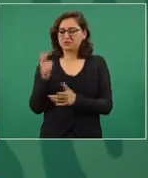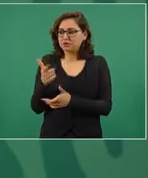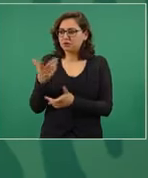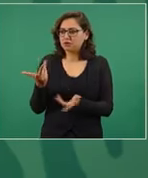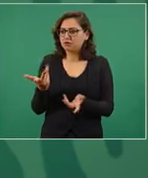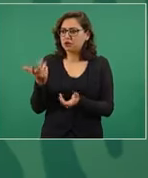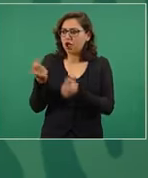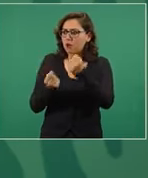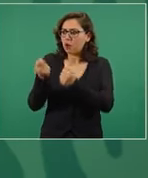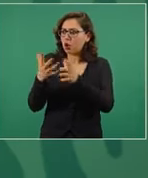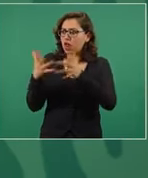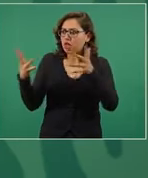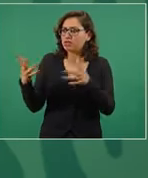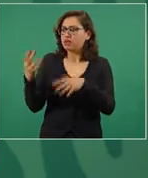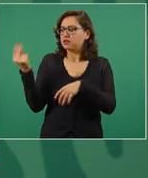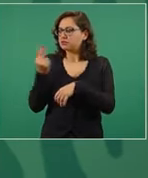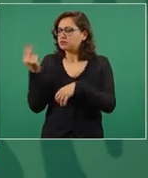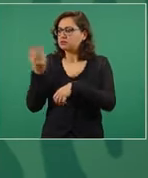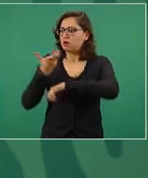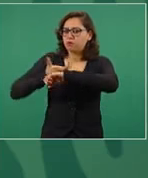Entonces, hay